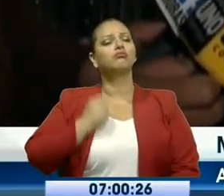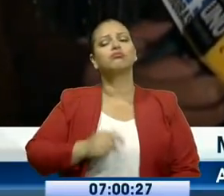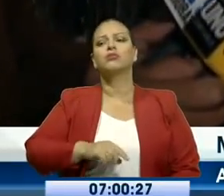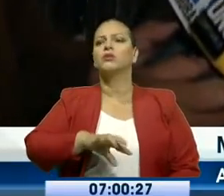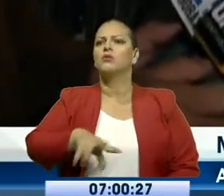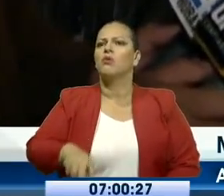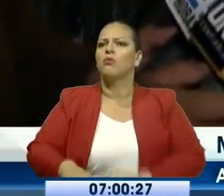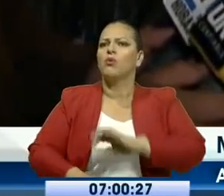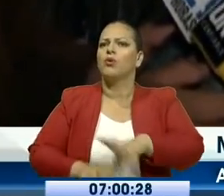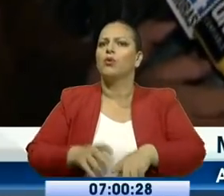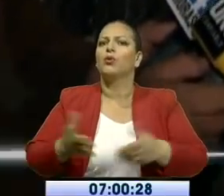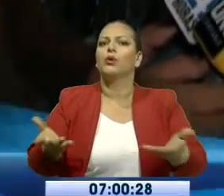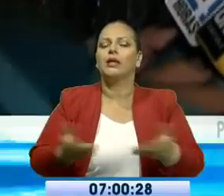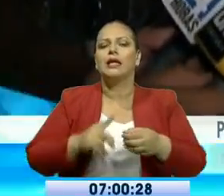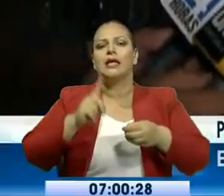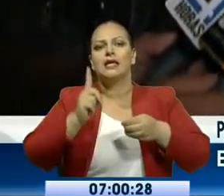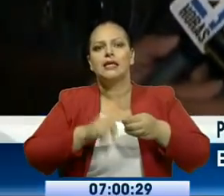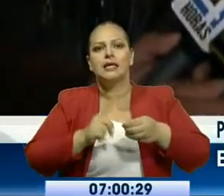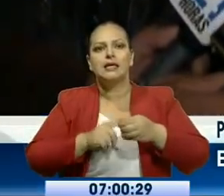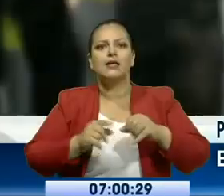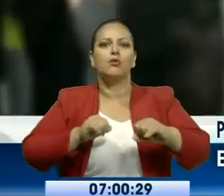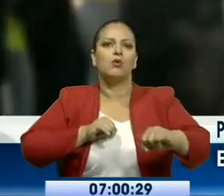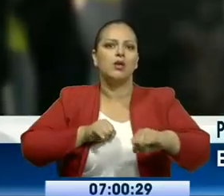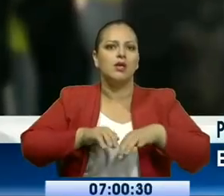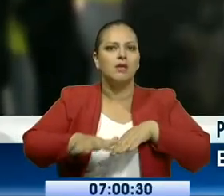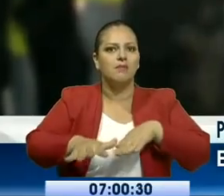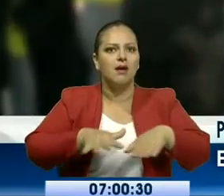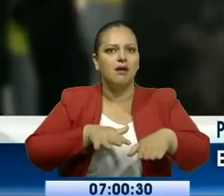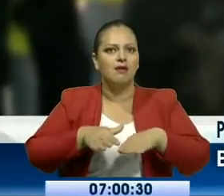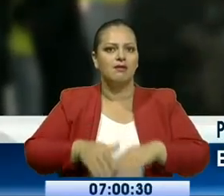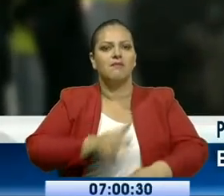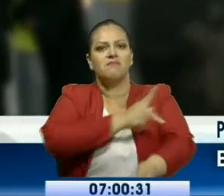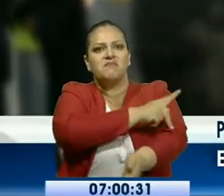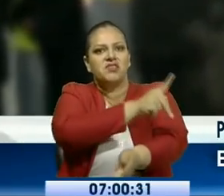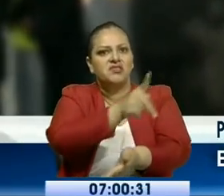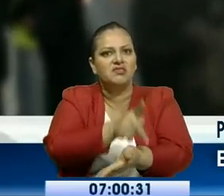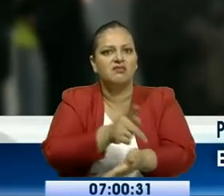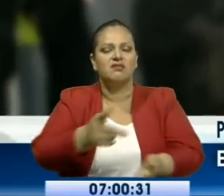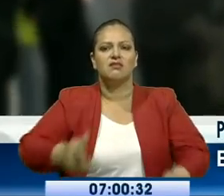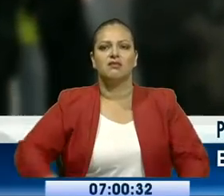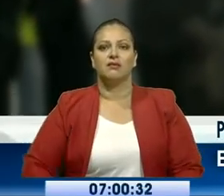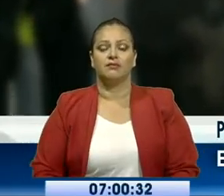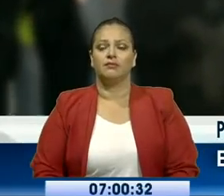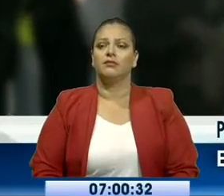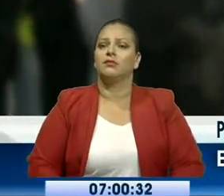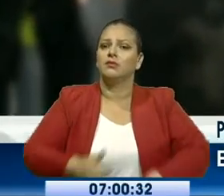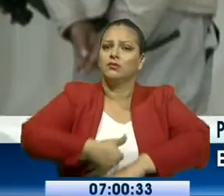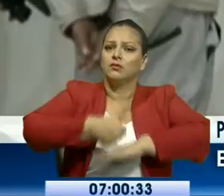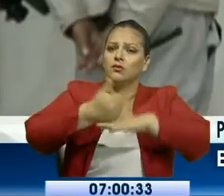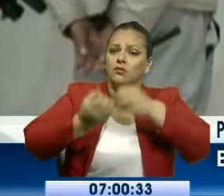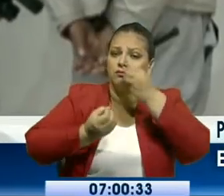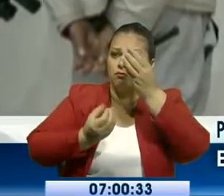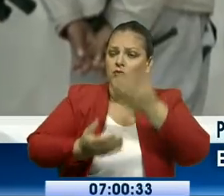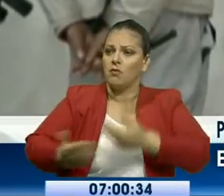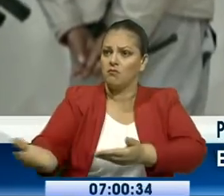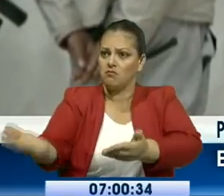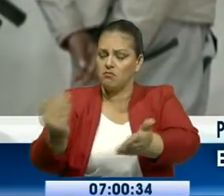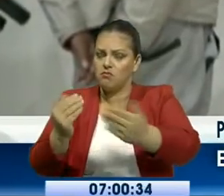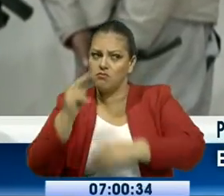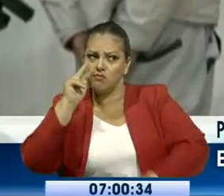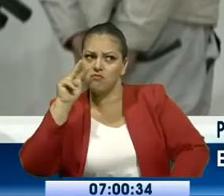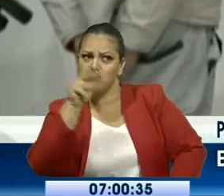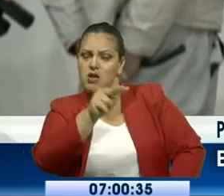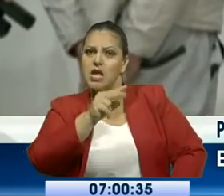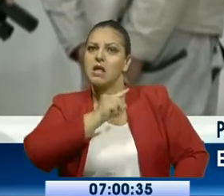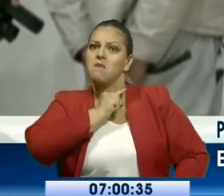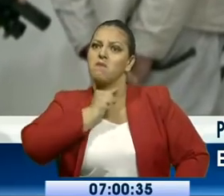cual se captaba dinero. Las autoridades exhortaron a las personas que hayan sido víctimas del padre Mauricio, pongan la